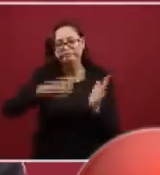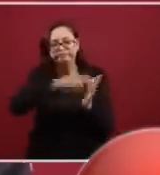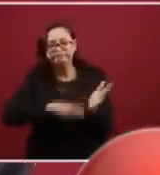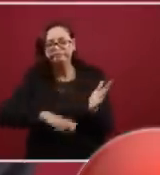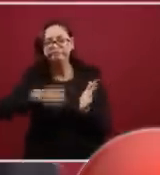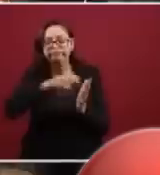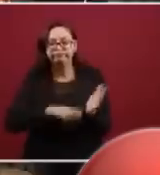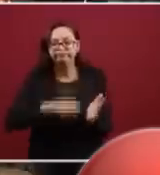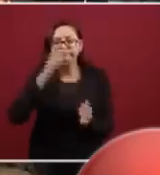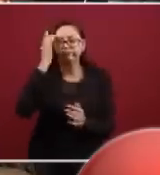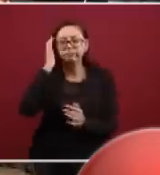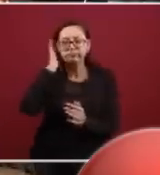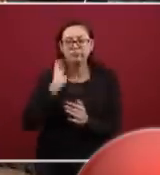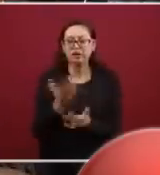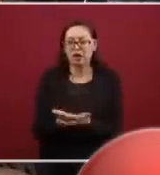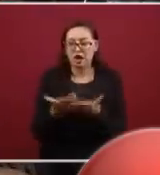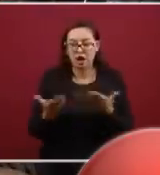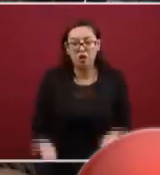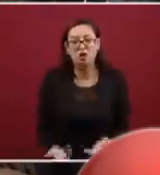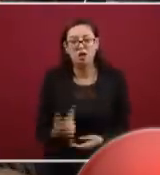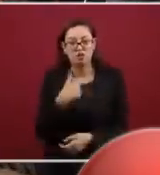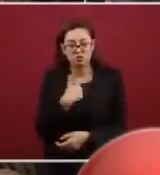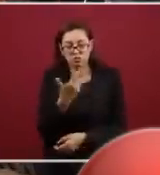es de respeto,